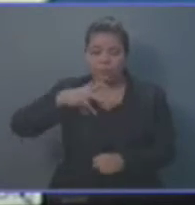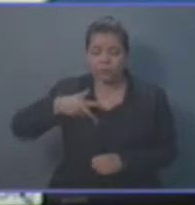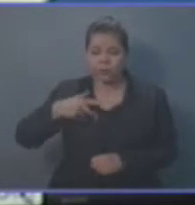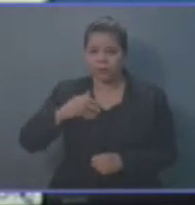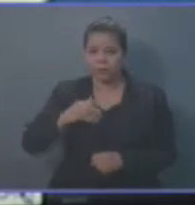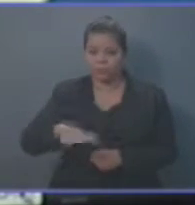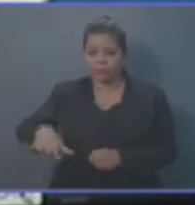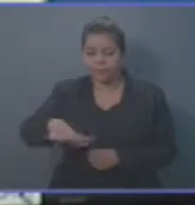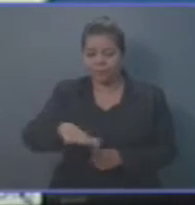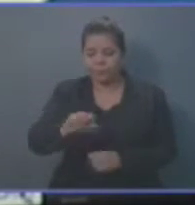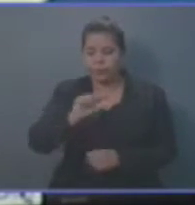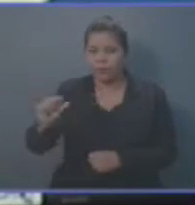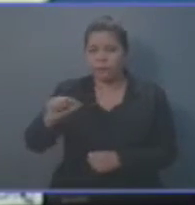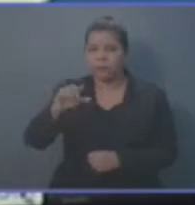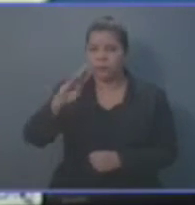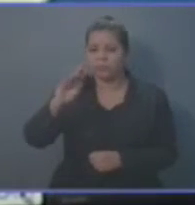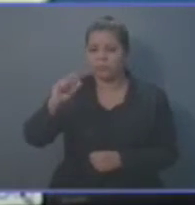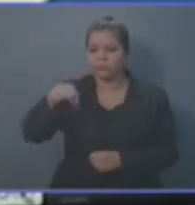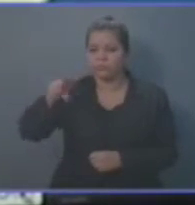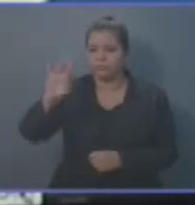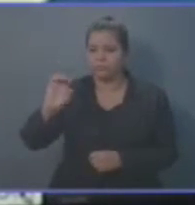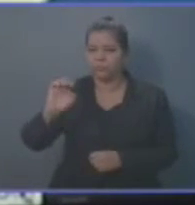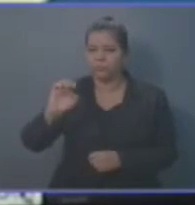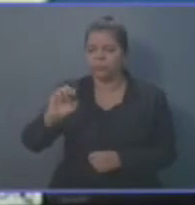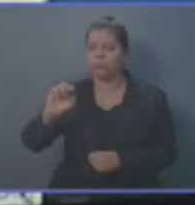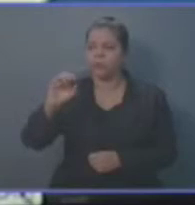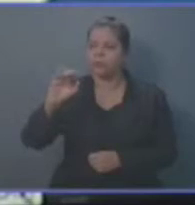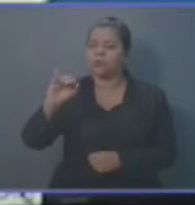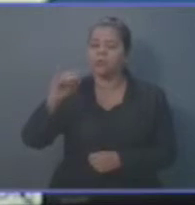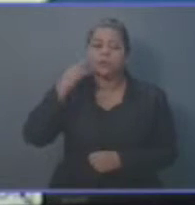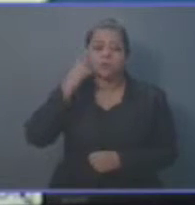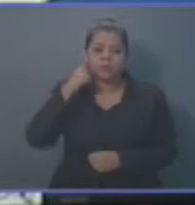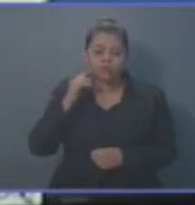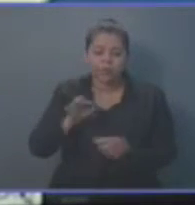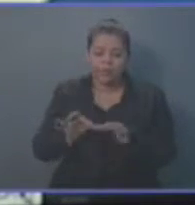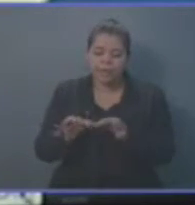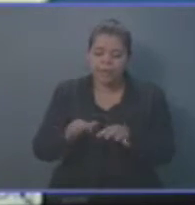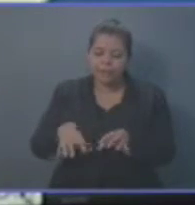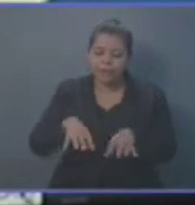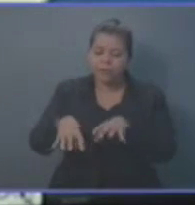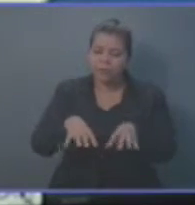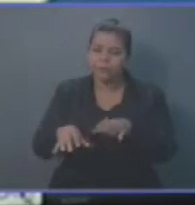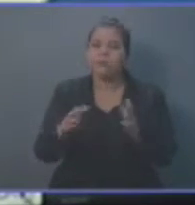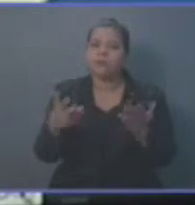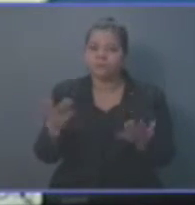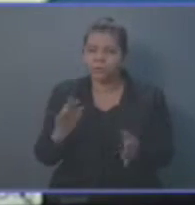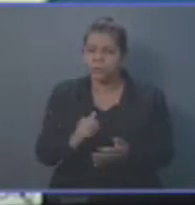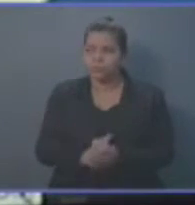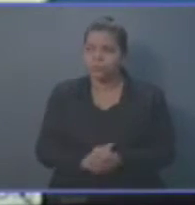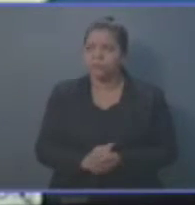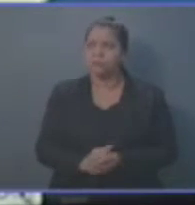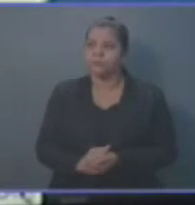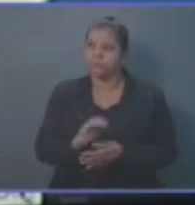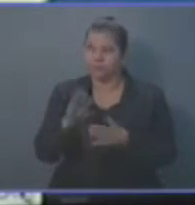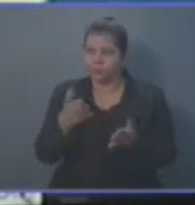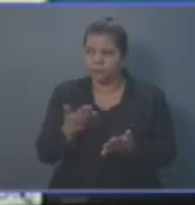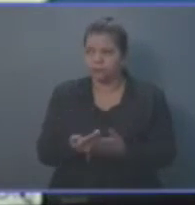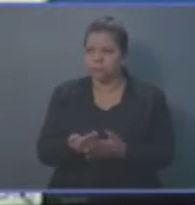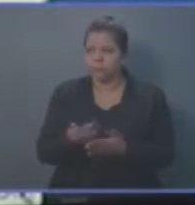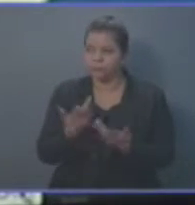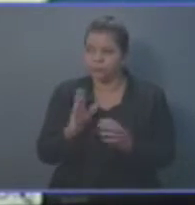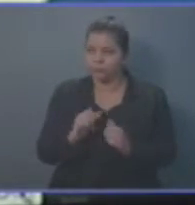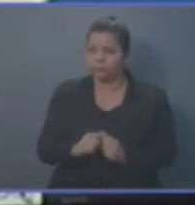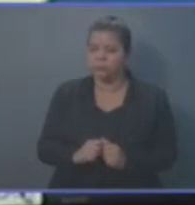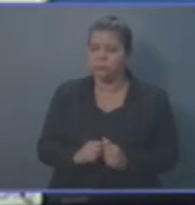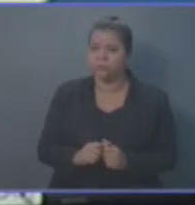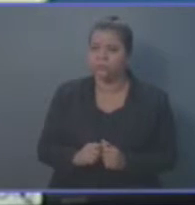inmueble denominado Bosque de Sinquera, en el departamento de Cabañas, sean incorporados a los programas de incentivos ambientales.